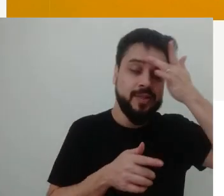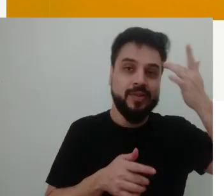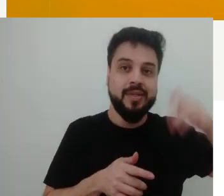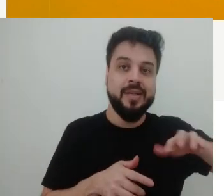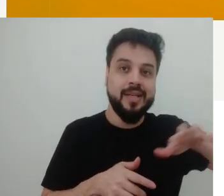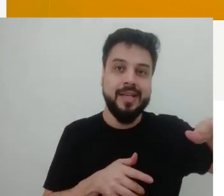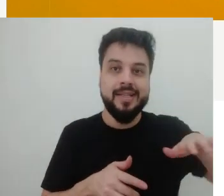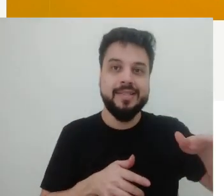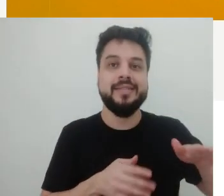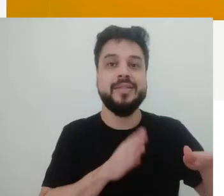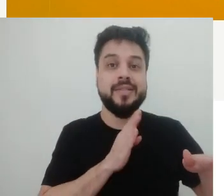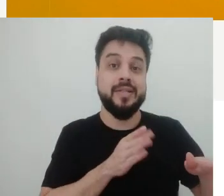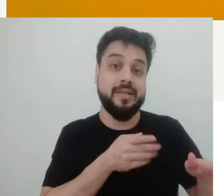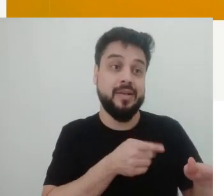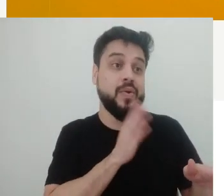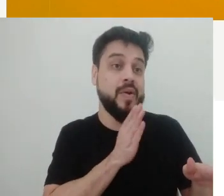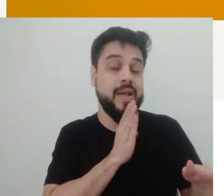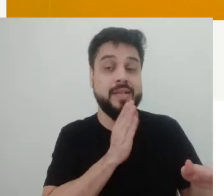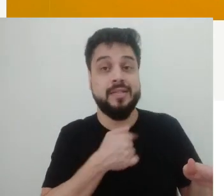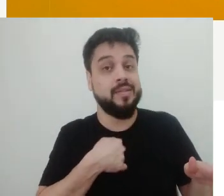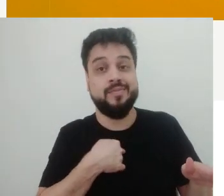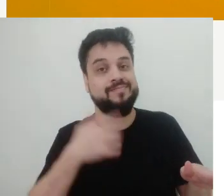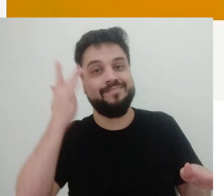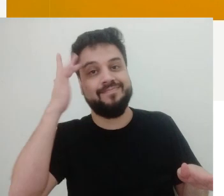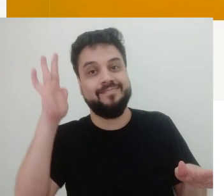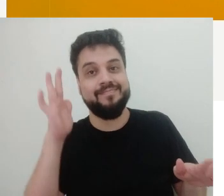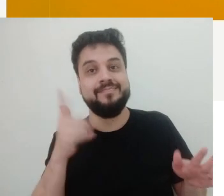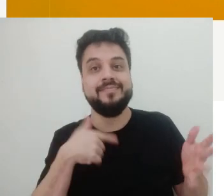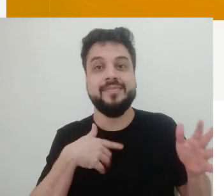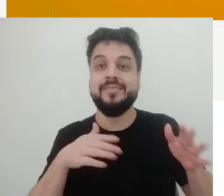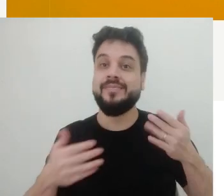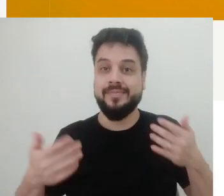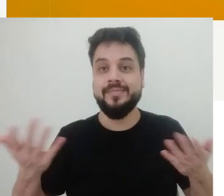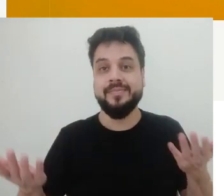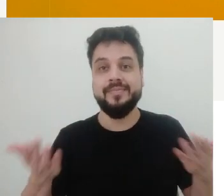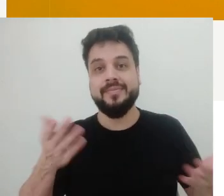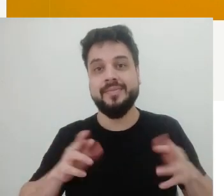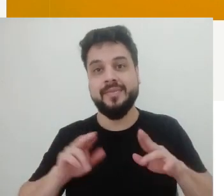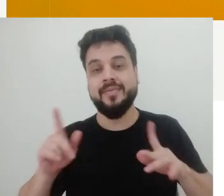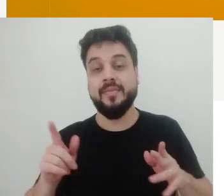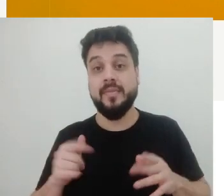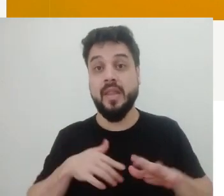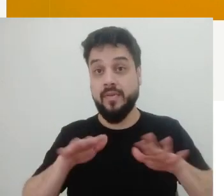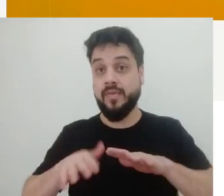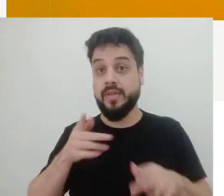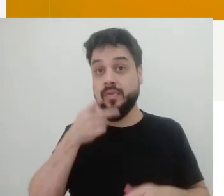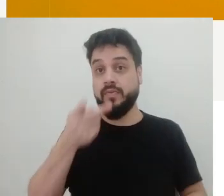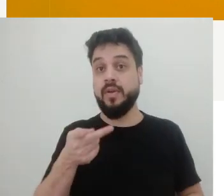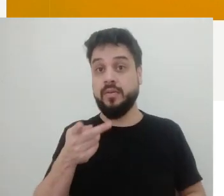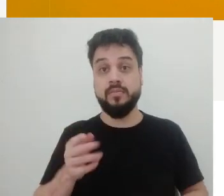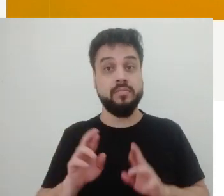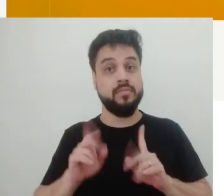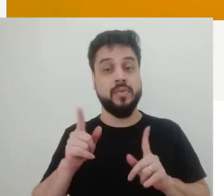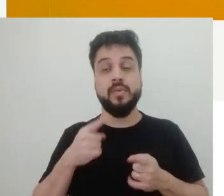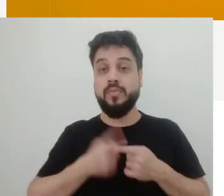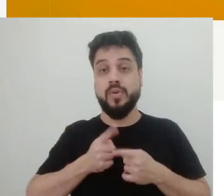las ciencias de la vida o las ciencias sociales, etcétera, etcétera, etcétera. Bien, dicho